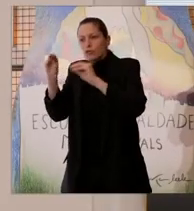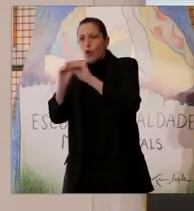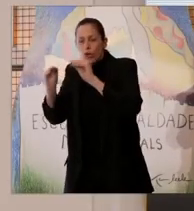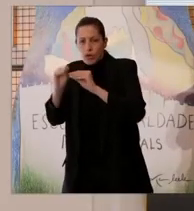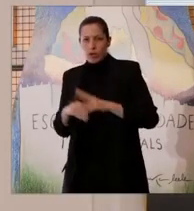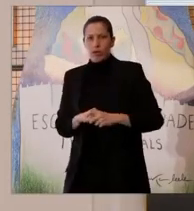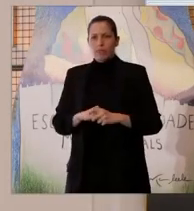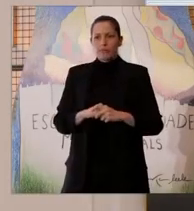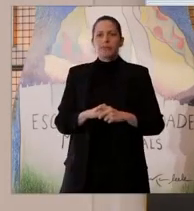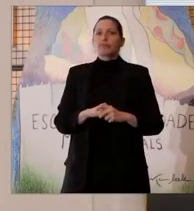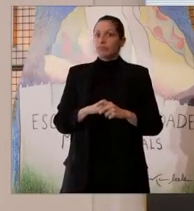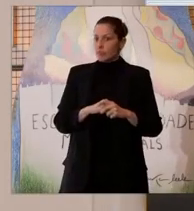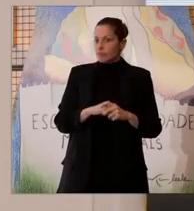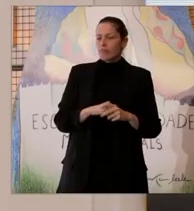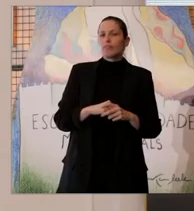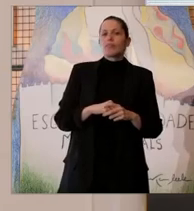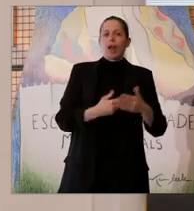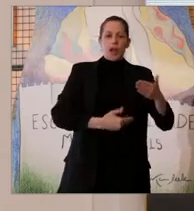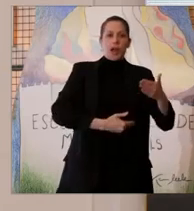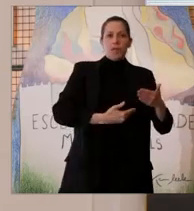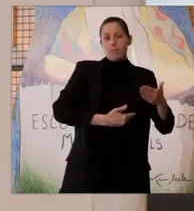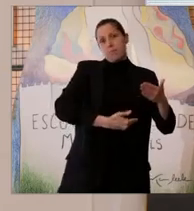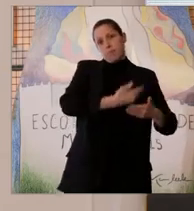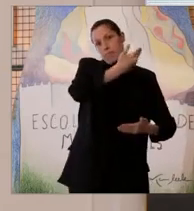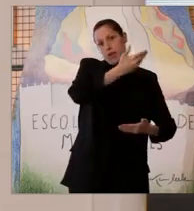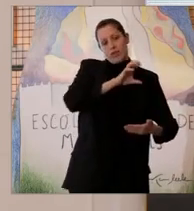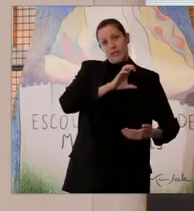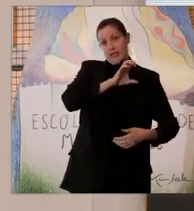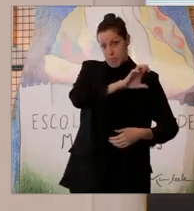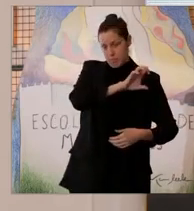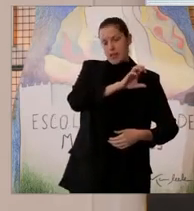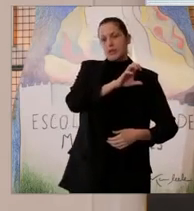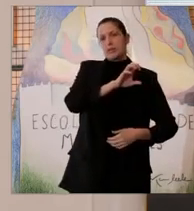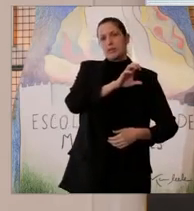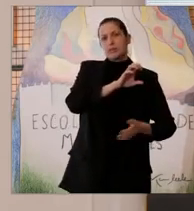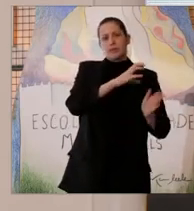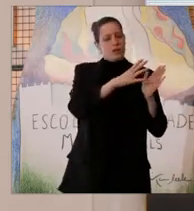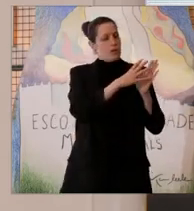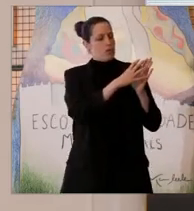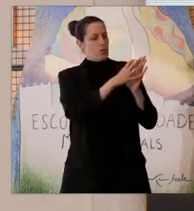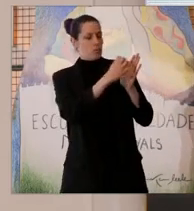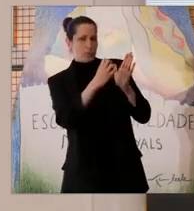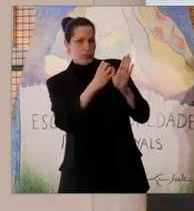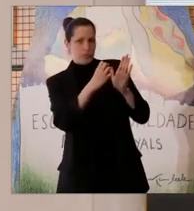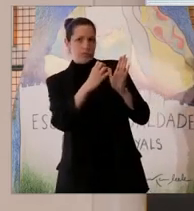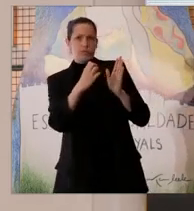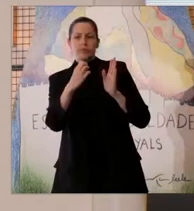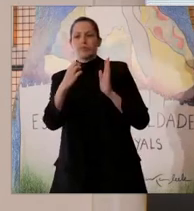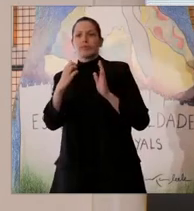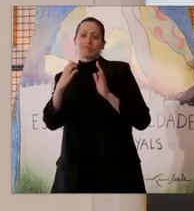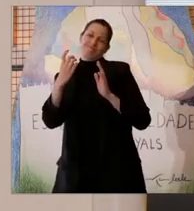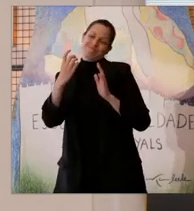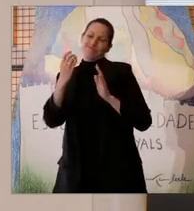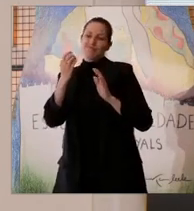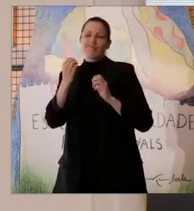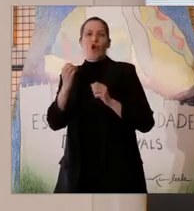país cogió el pantallazo y dijo entre comillas dio a luz claro eso estaba todo dicho ya yo